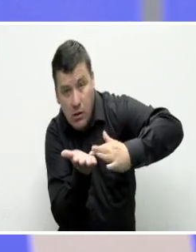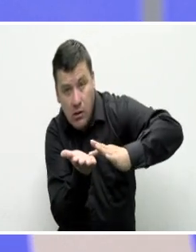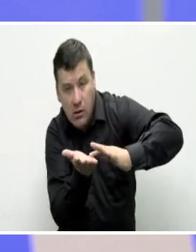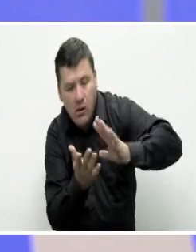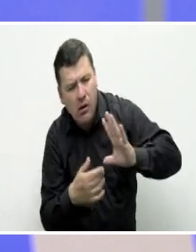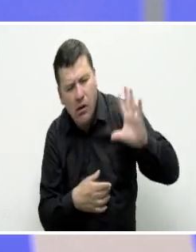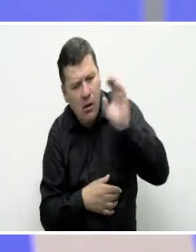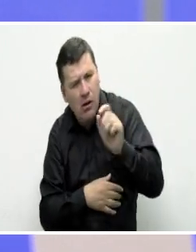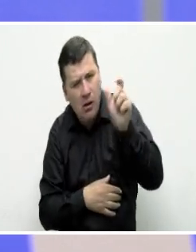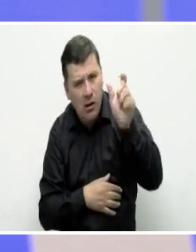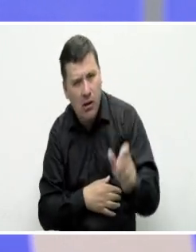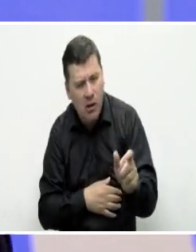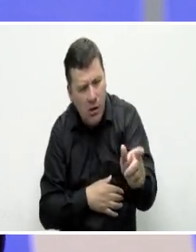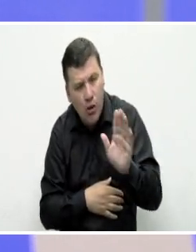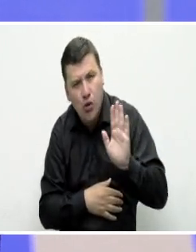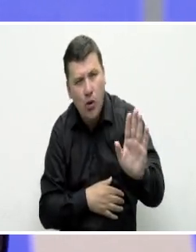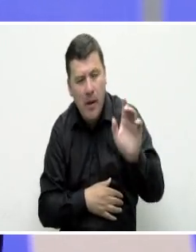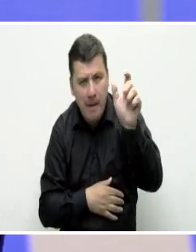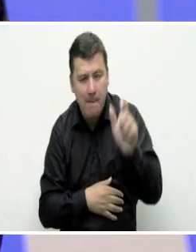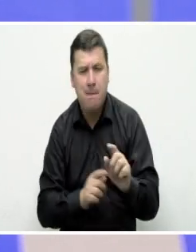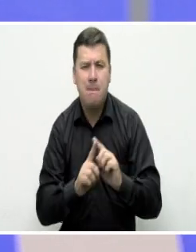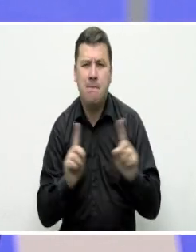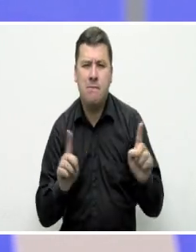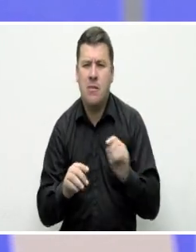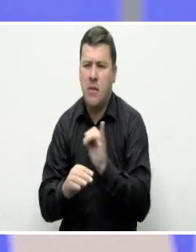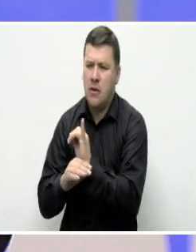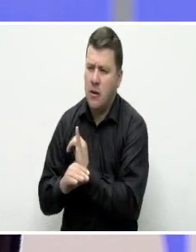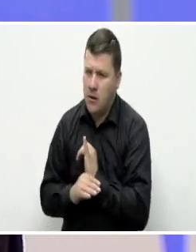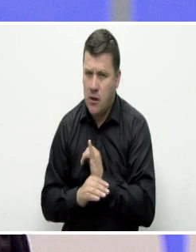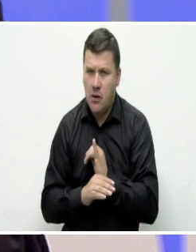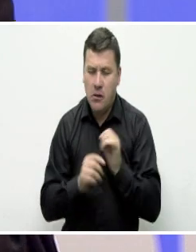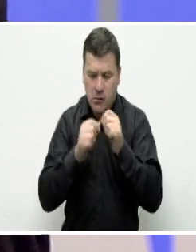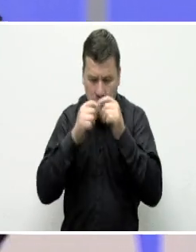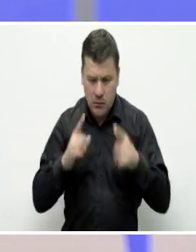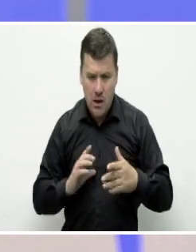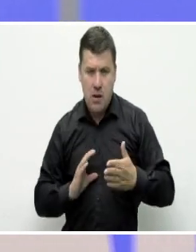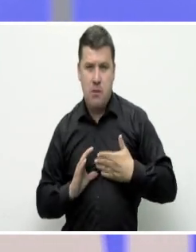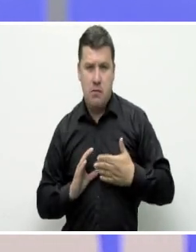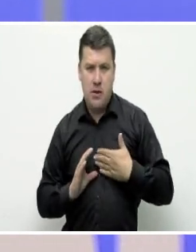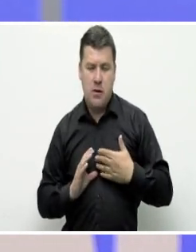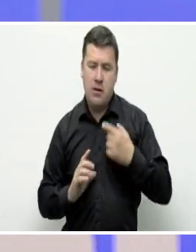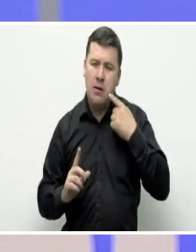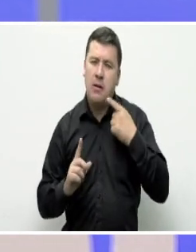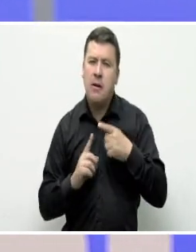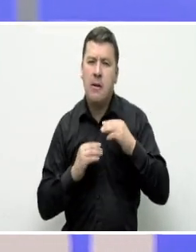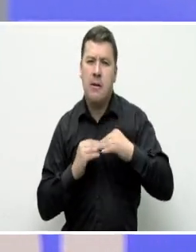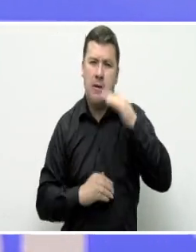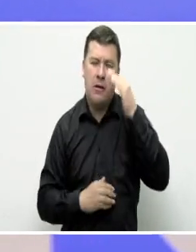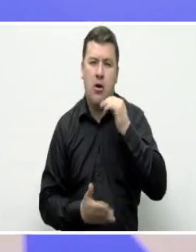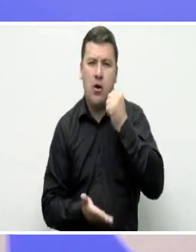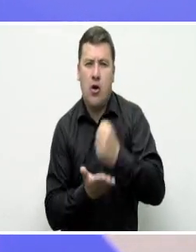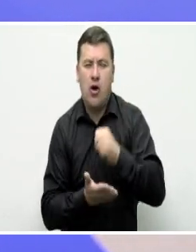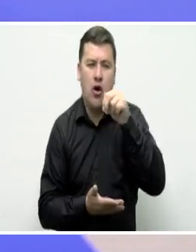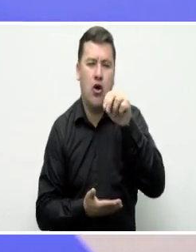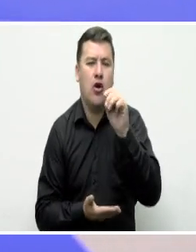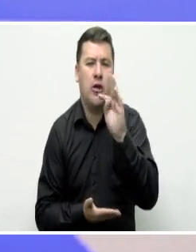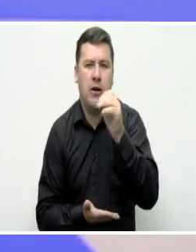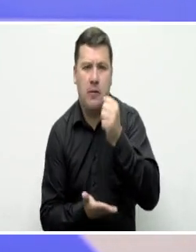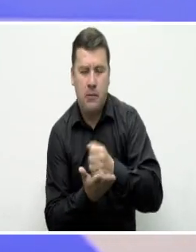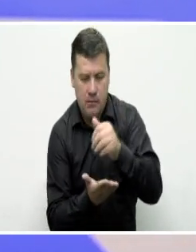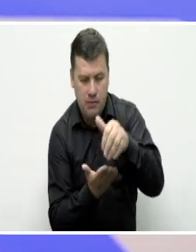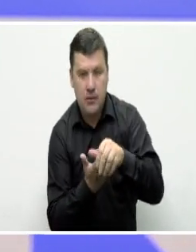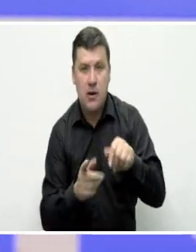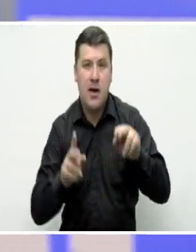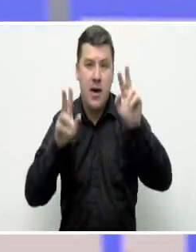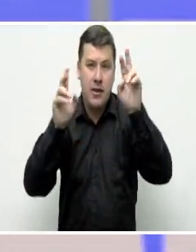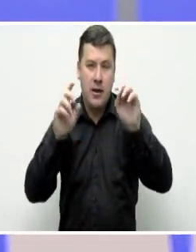la identidad de los colombianos con diferentes instituciones públicas y privadas, particularmente con los notarios. Pues bien, en